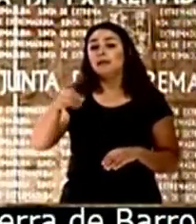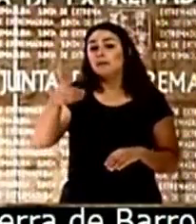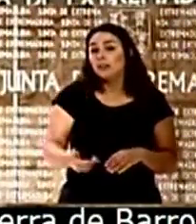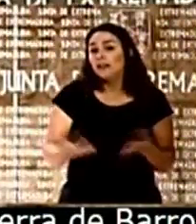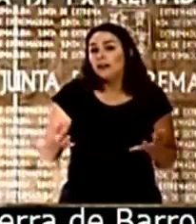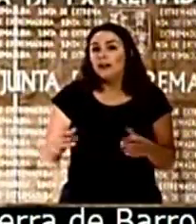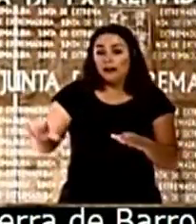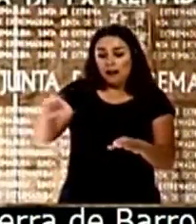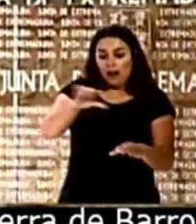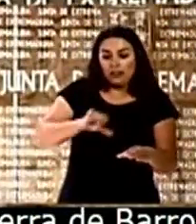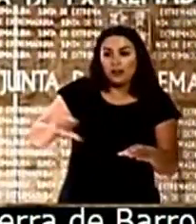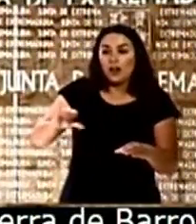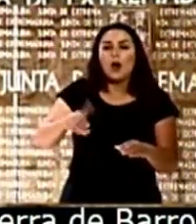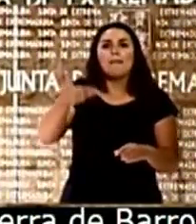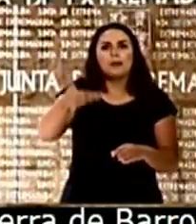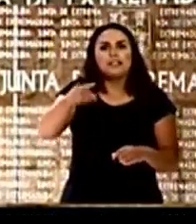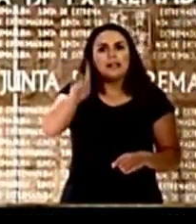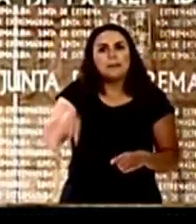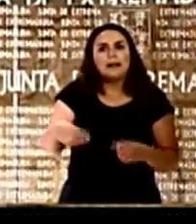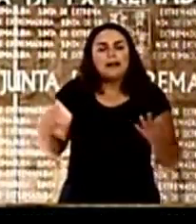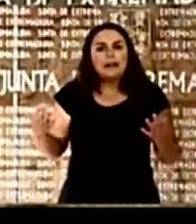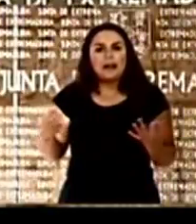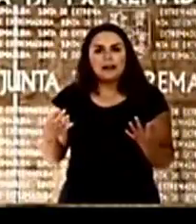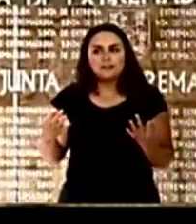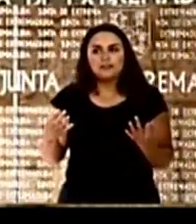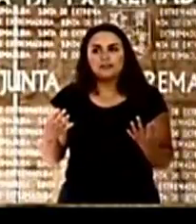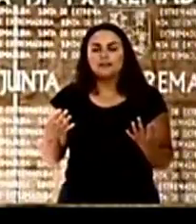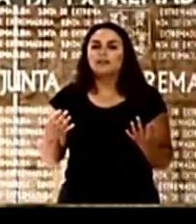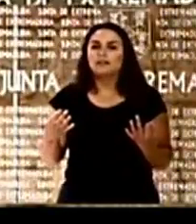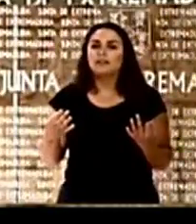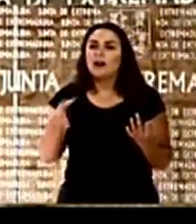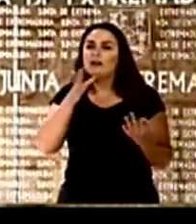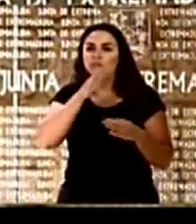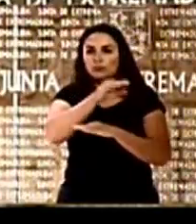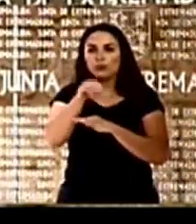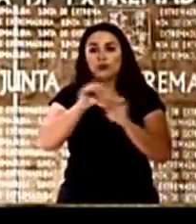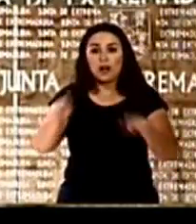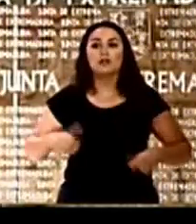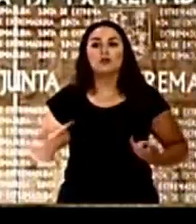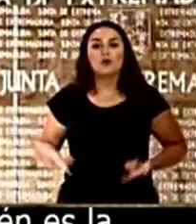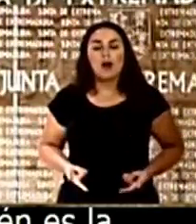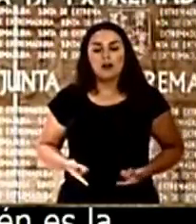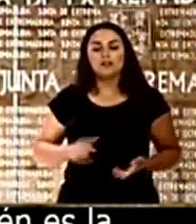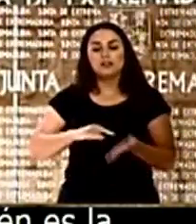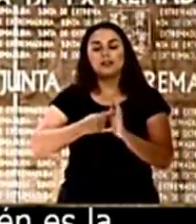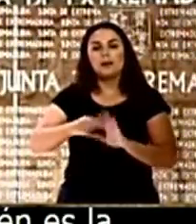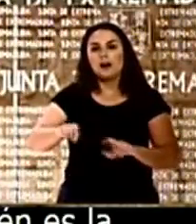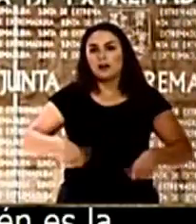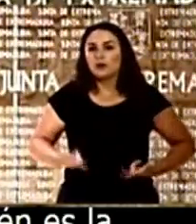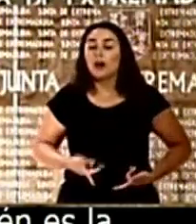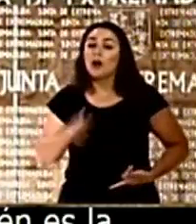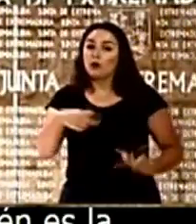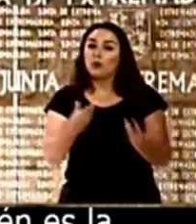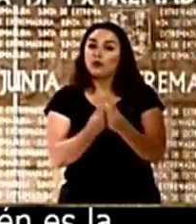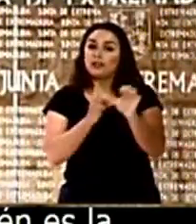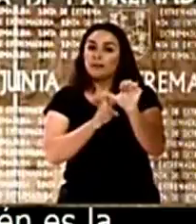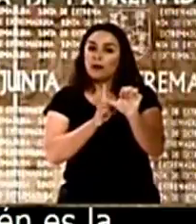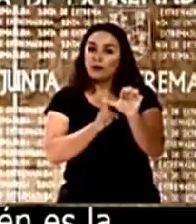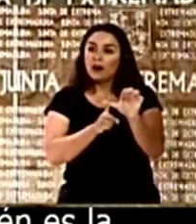los regadíos, importantes también es la conservación de la naturaleza y del medio natural. Y hoy la Junta de